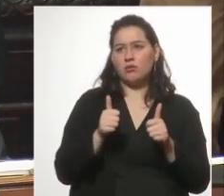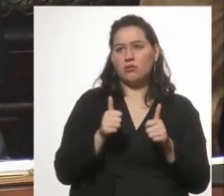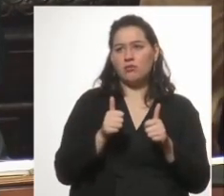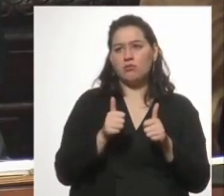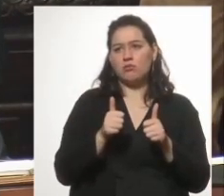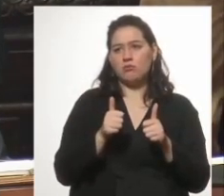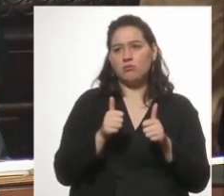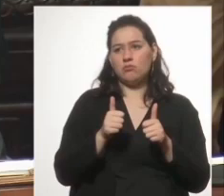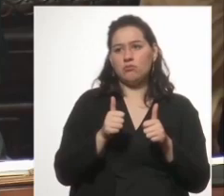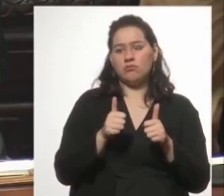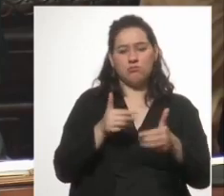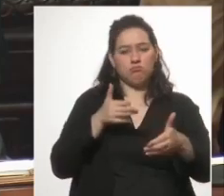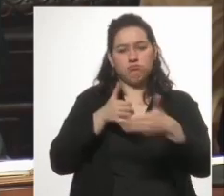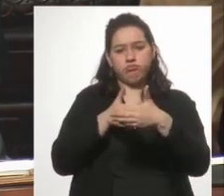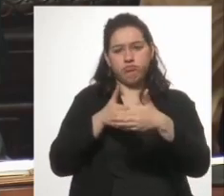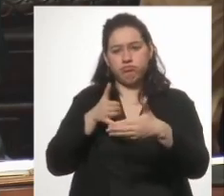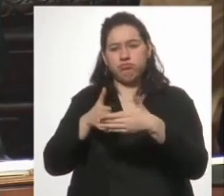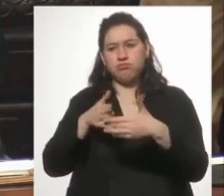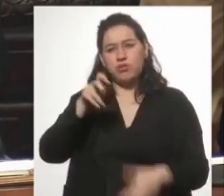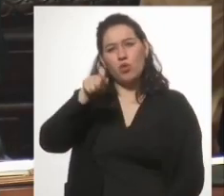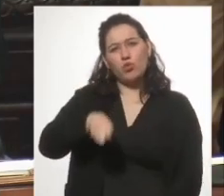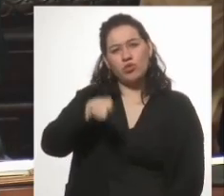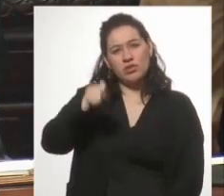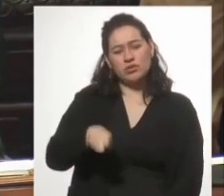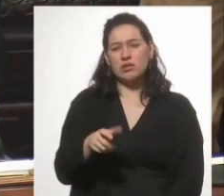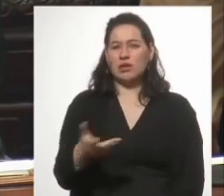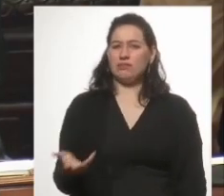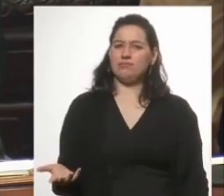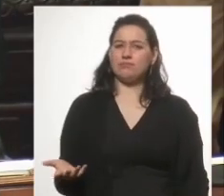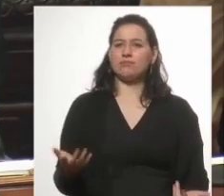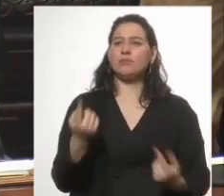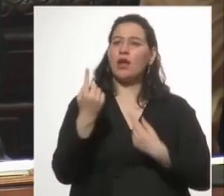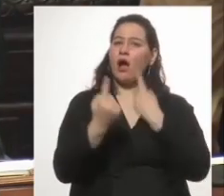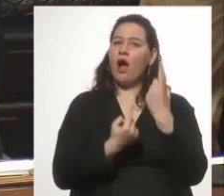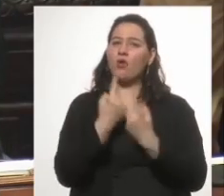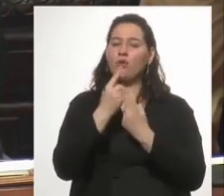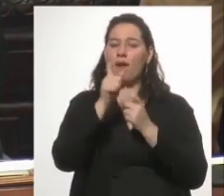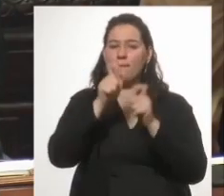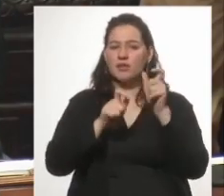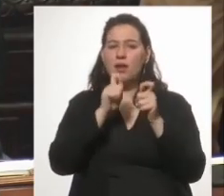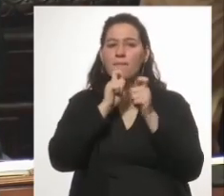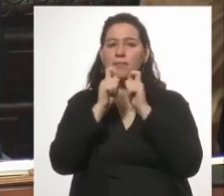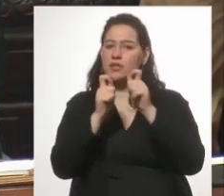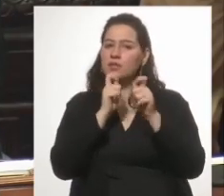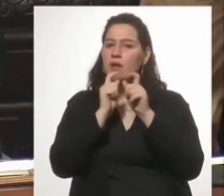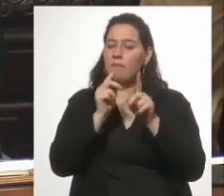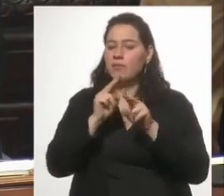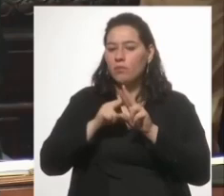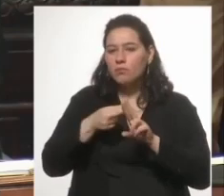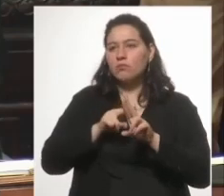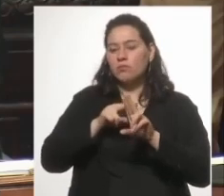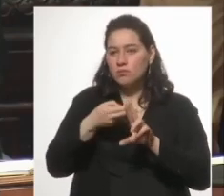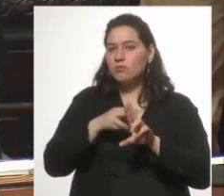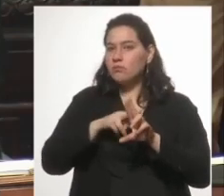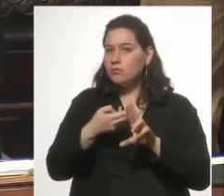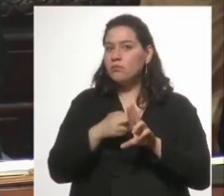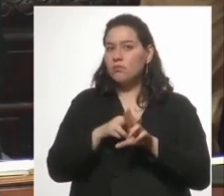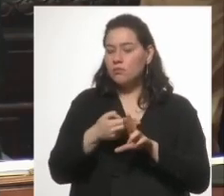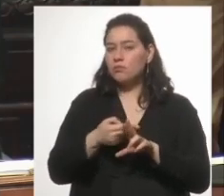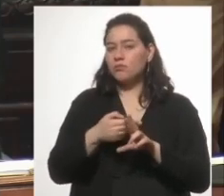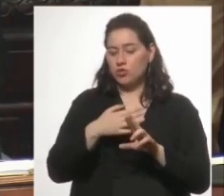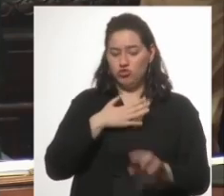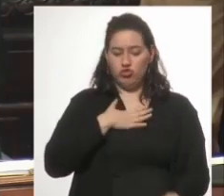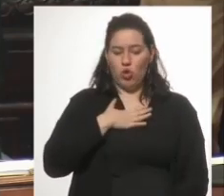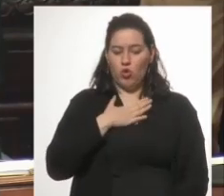entorpecí el accionar de la justicia. Algunos comunicadores han repetido hasta el cansancio que yo